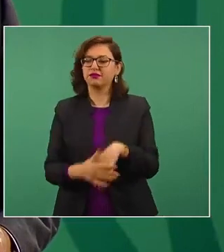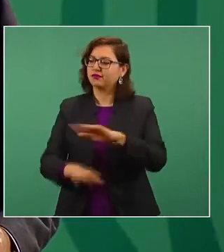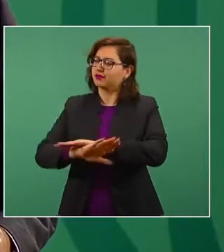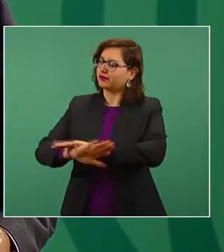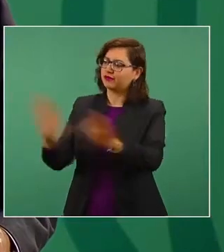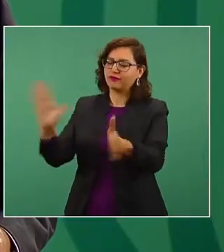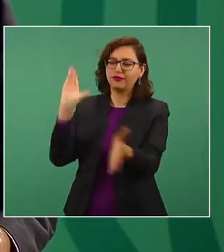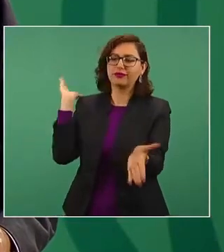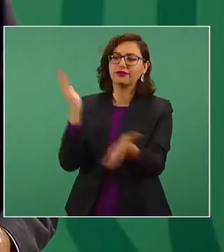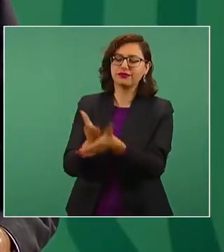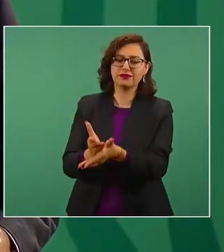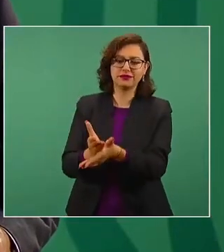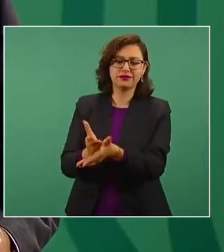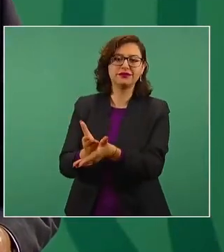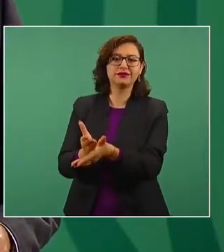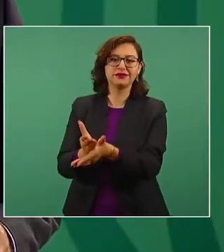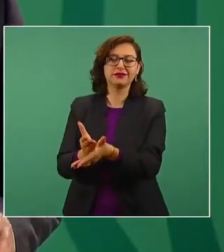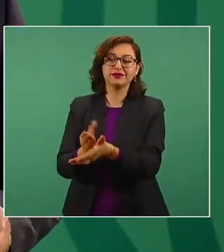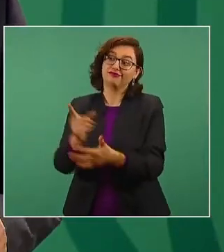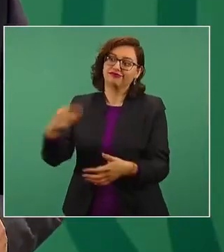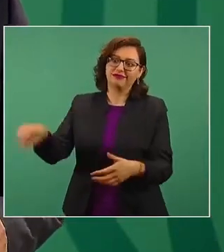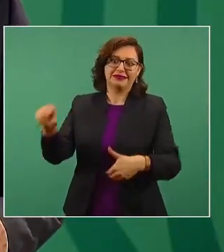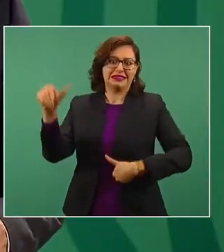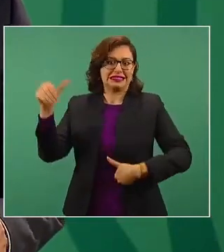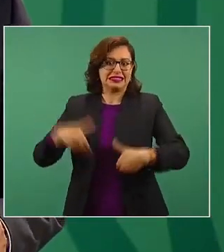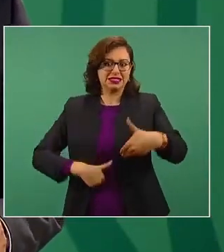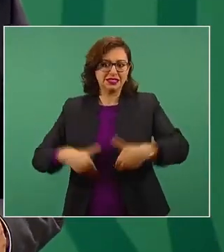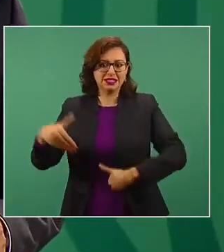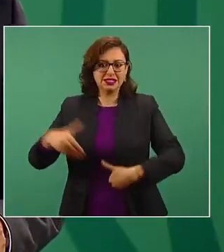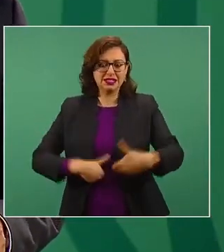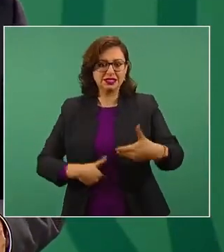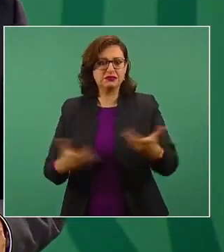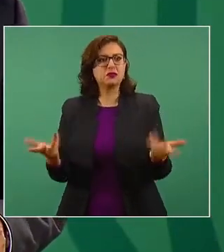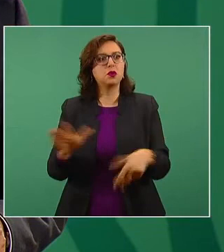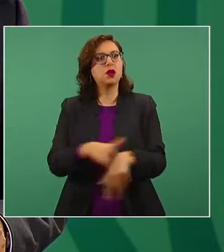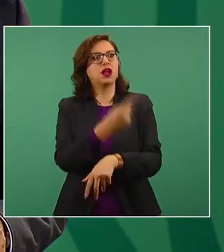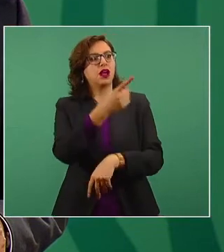a las grandes corporaciones empresariales, financieras,